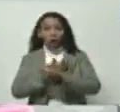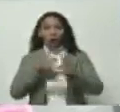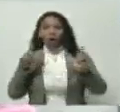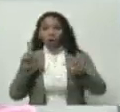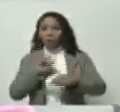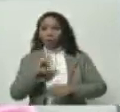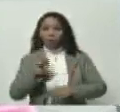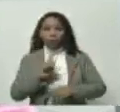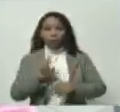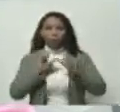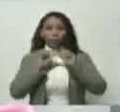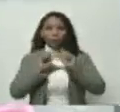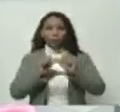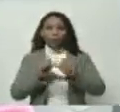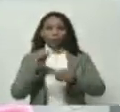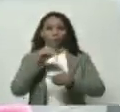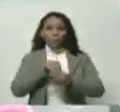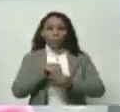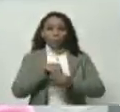ellos se mantienen acá